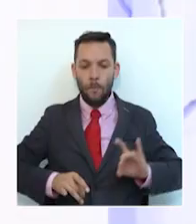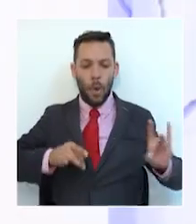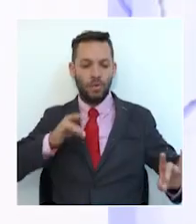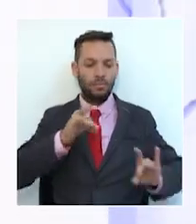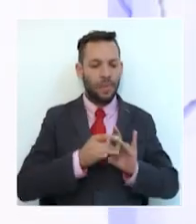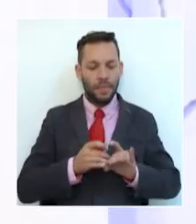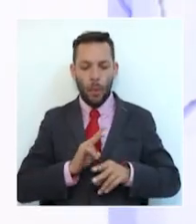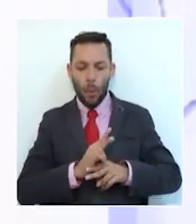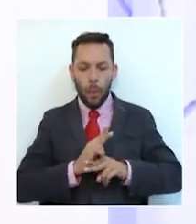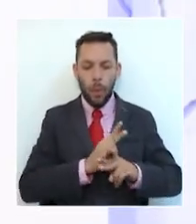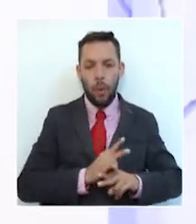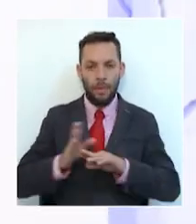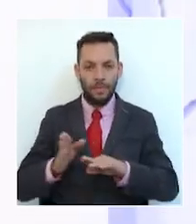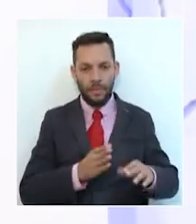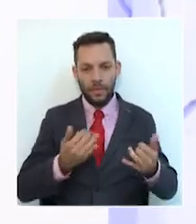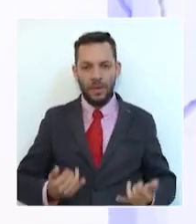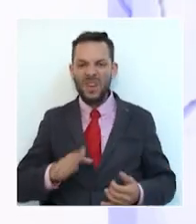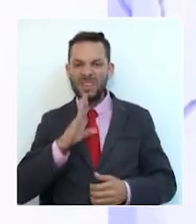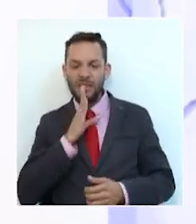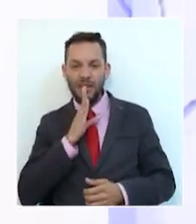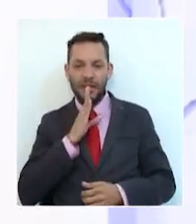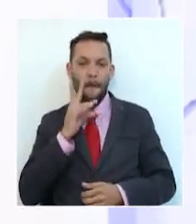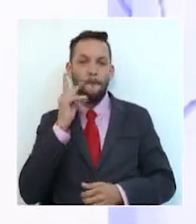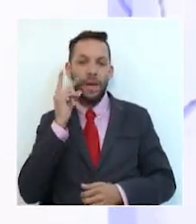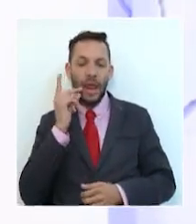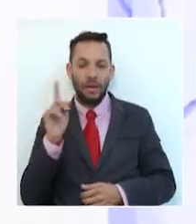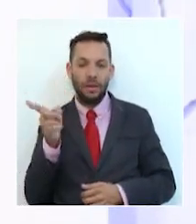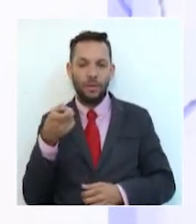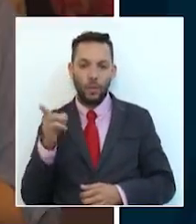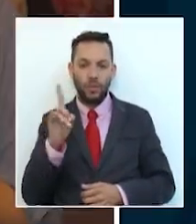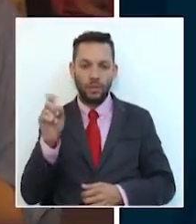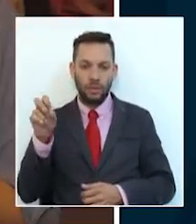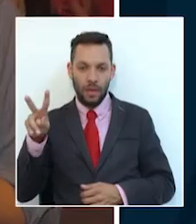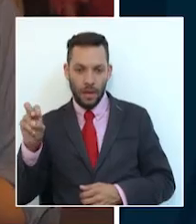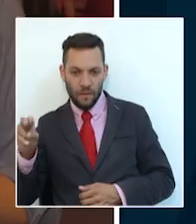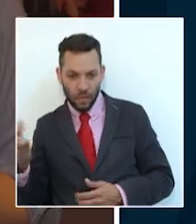familias colombianas. A esta hora, Gustavo Osa nos tiene todos los detalles.